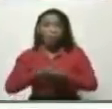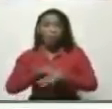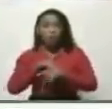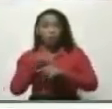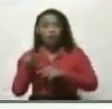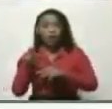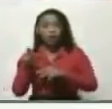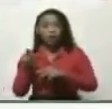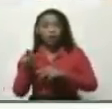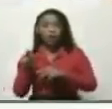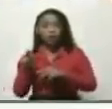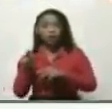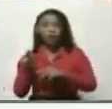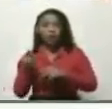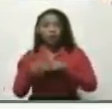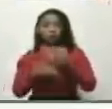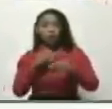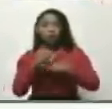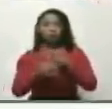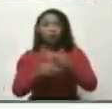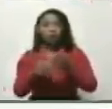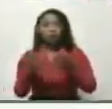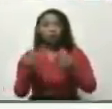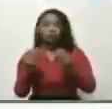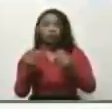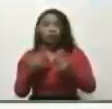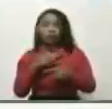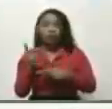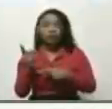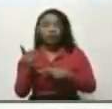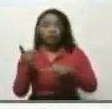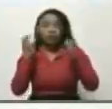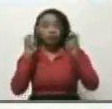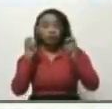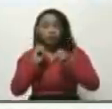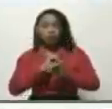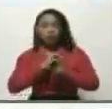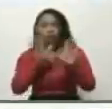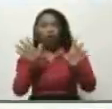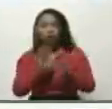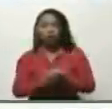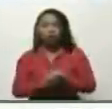que se ha demonizado tanto, aquella frase tan clara